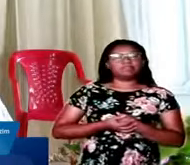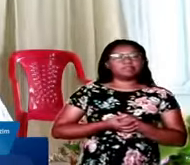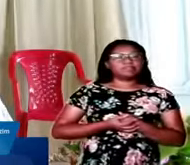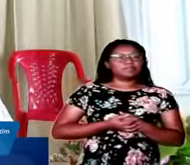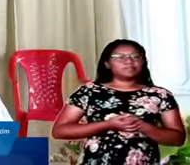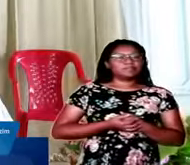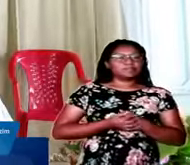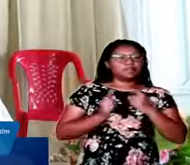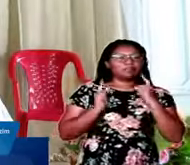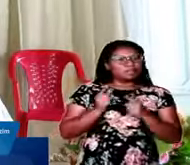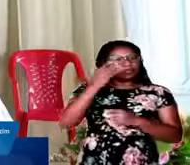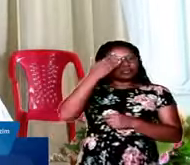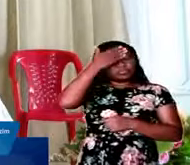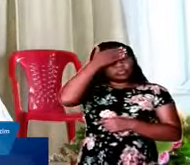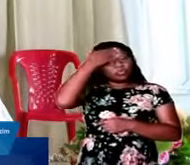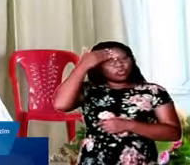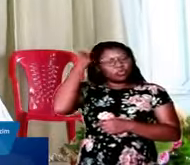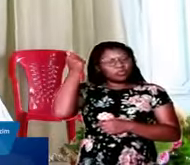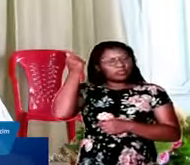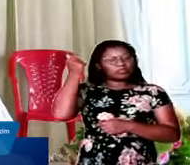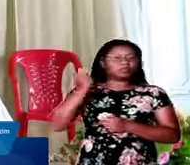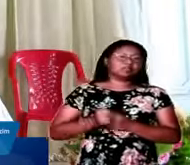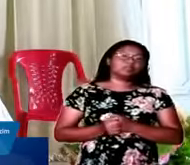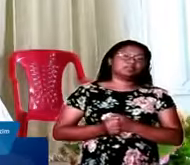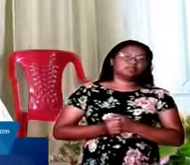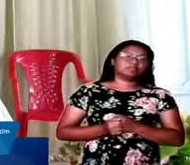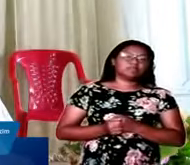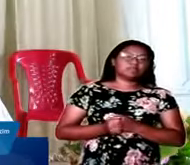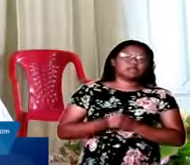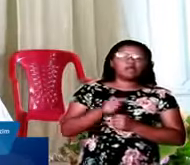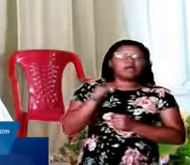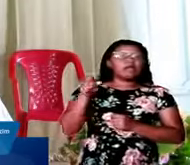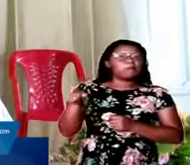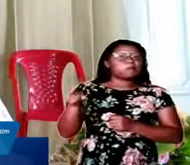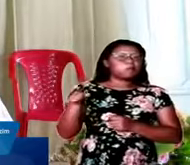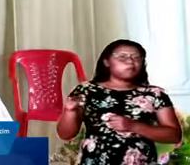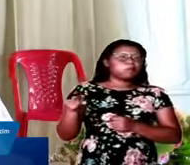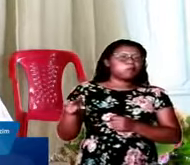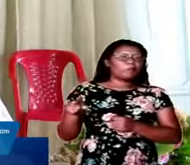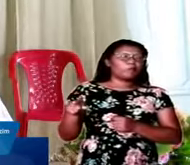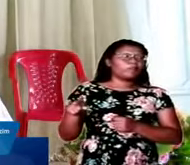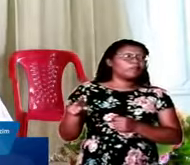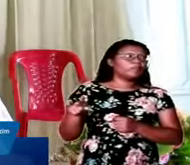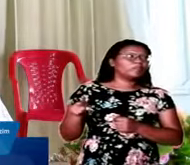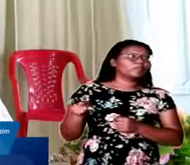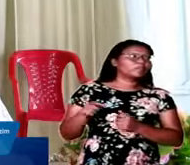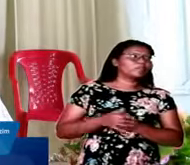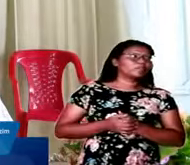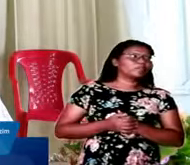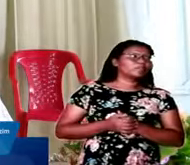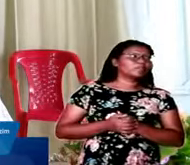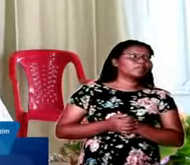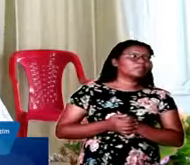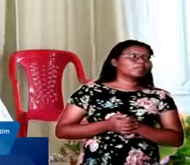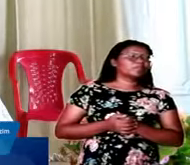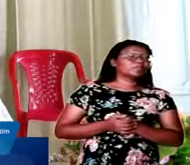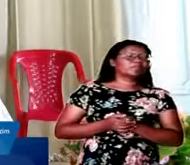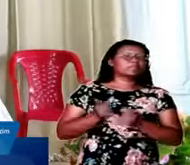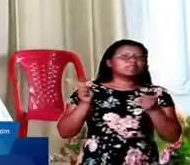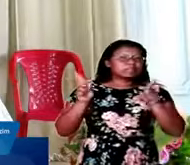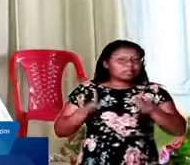Pero se nos olvida que ellos son otro yo. Y que ellos también